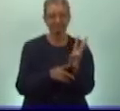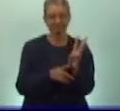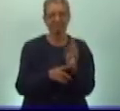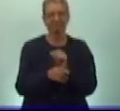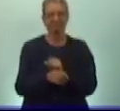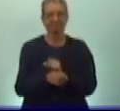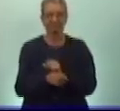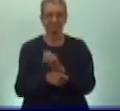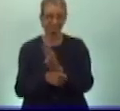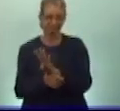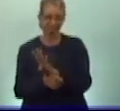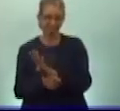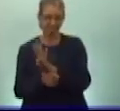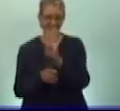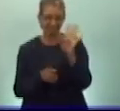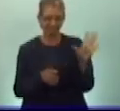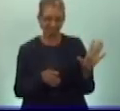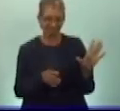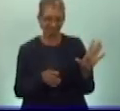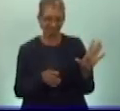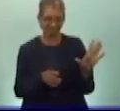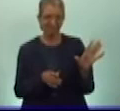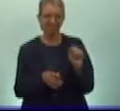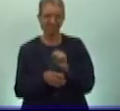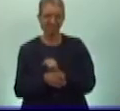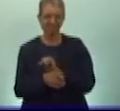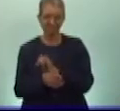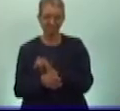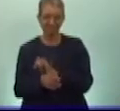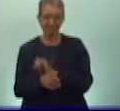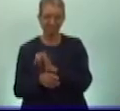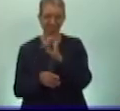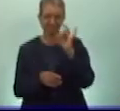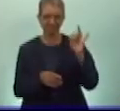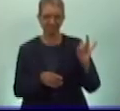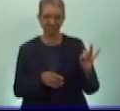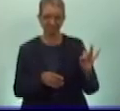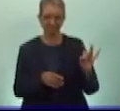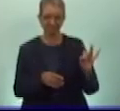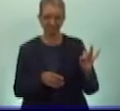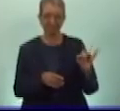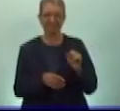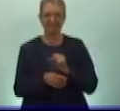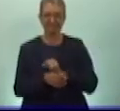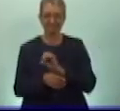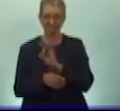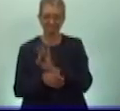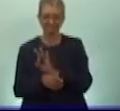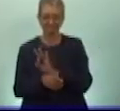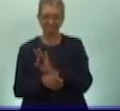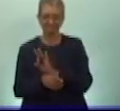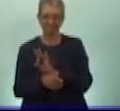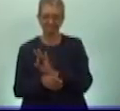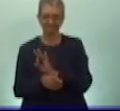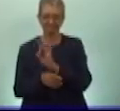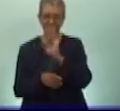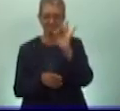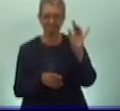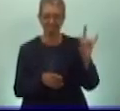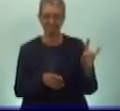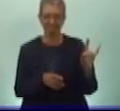3, de 4, 5, de 6, 7, de 8,